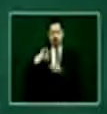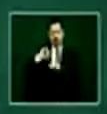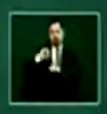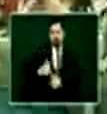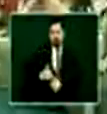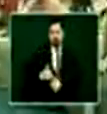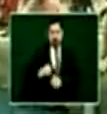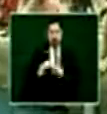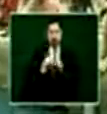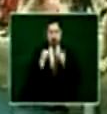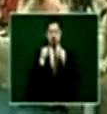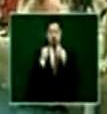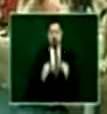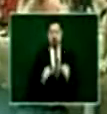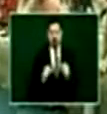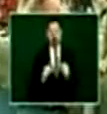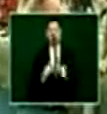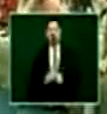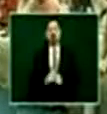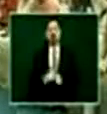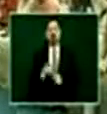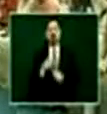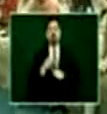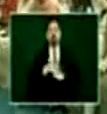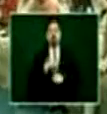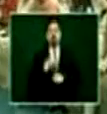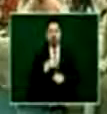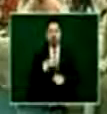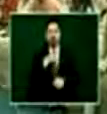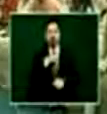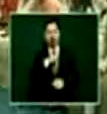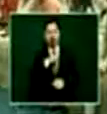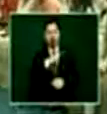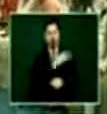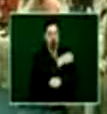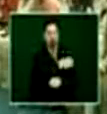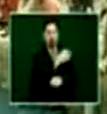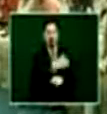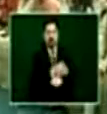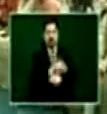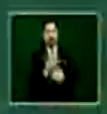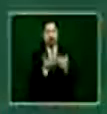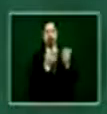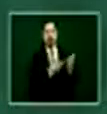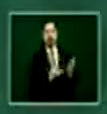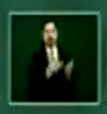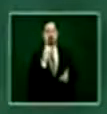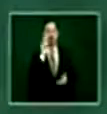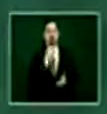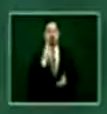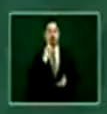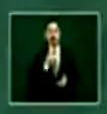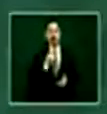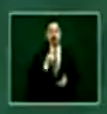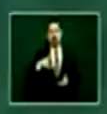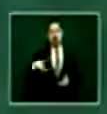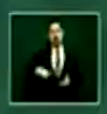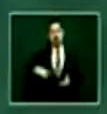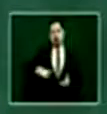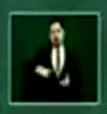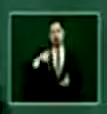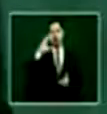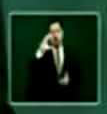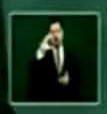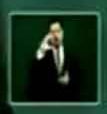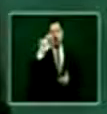política impecable ambos rubros de gasto, pero no son solución de largo plazo, son maneras de simplemente subsidiar o atenuar problemas, pero